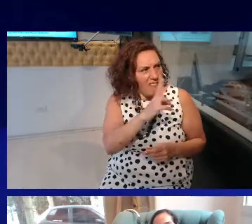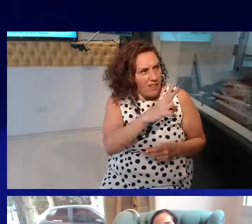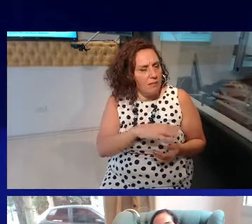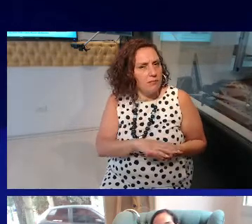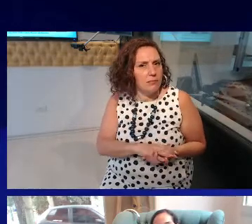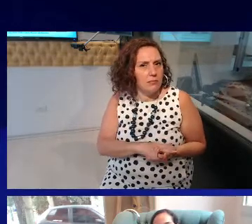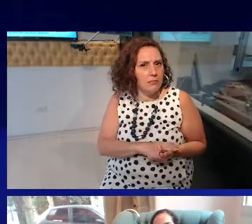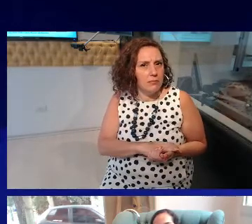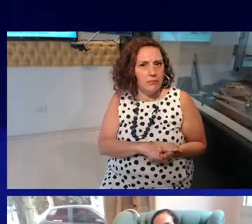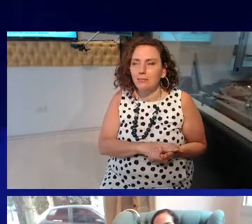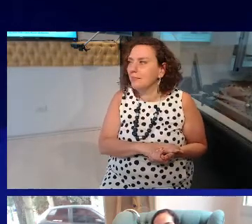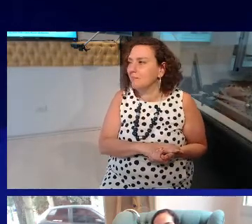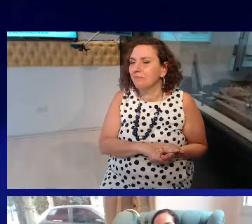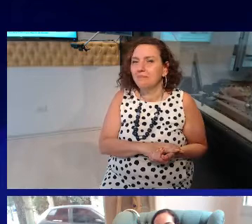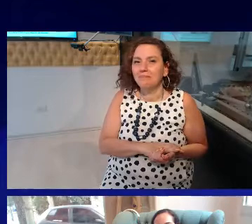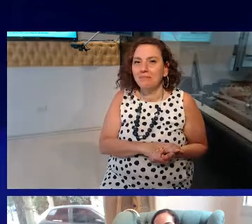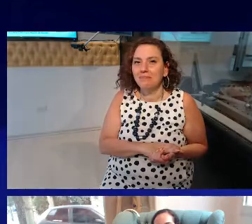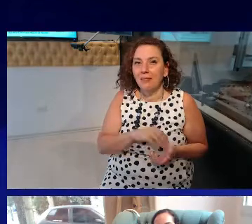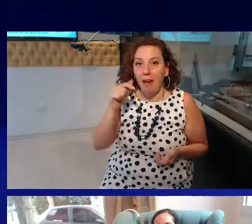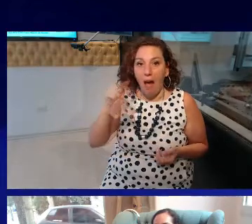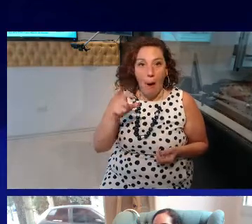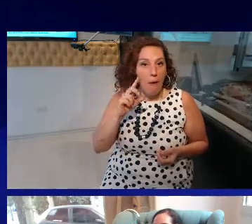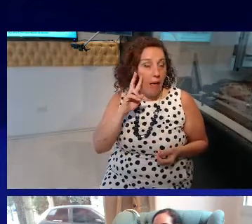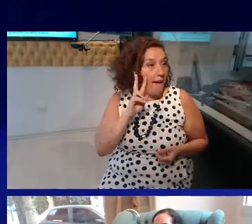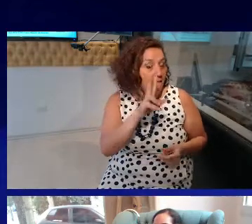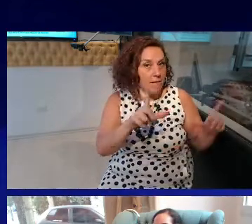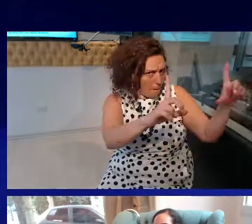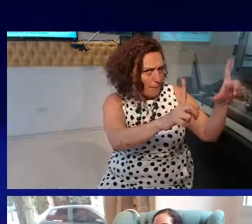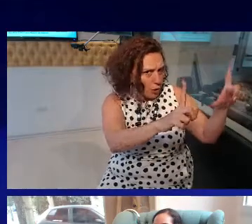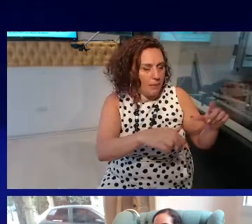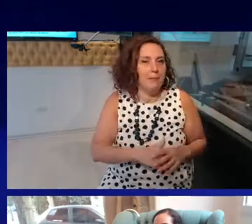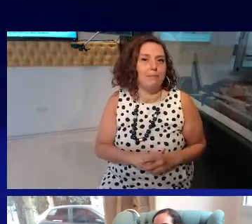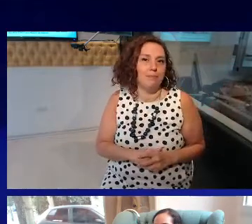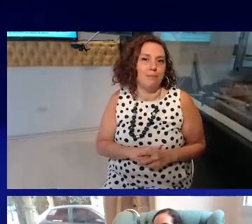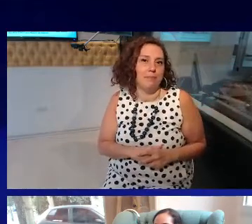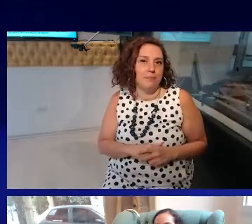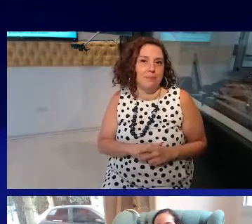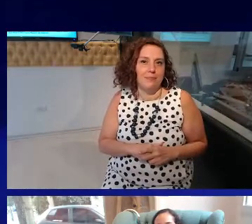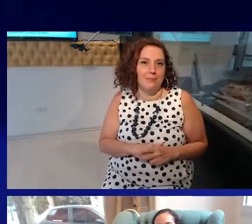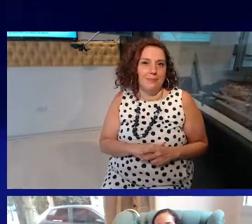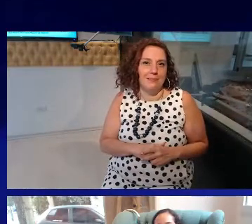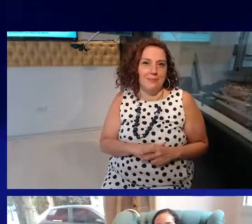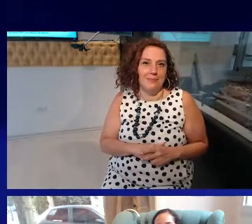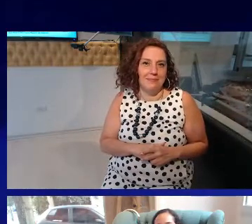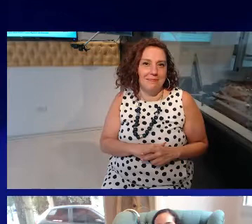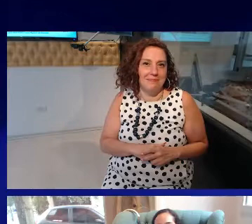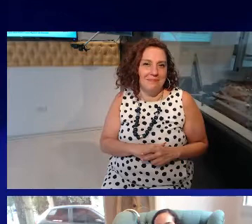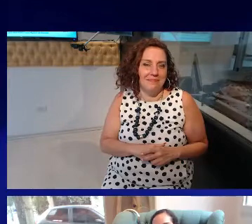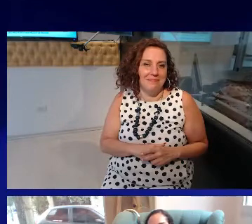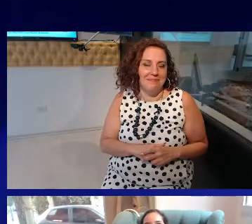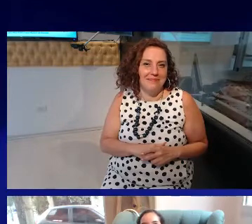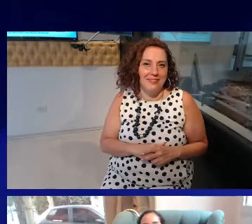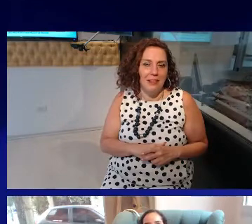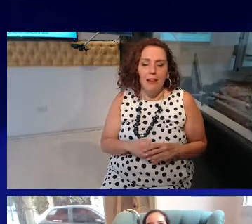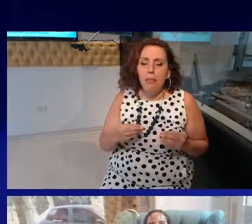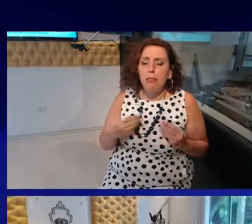videíto. Está en el teléfono. De noche. A ver. Por favor. A ver. Esto me oye a veces de noche. Ah, mirá. ¿Y de qué